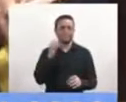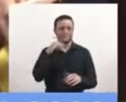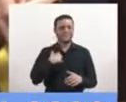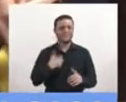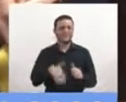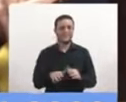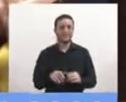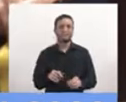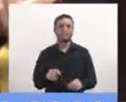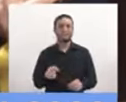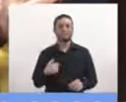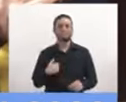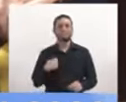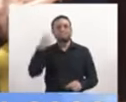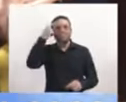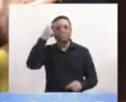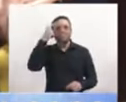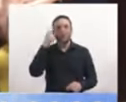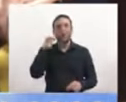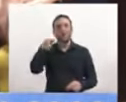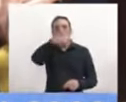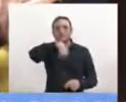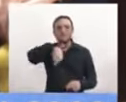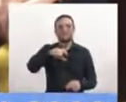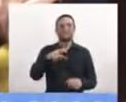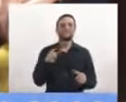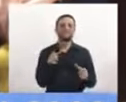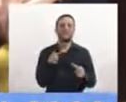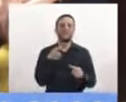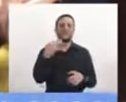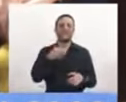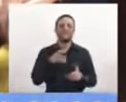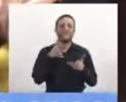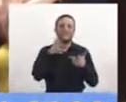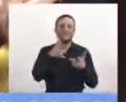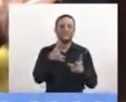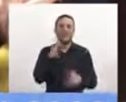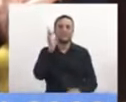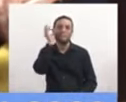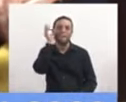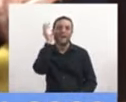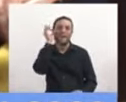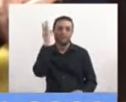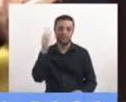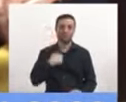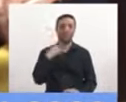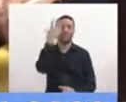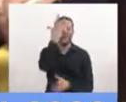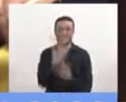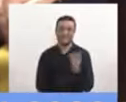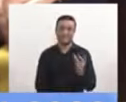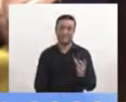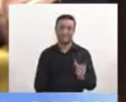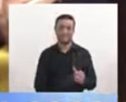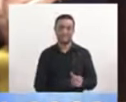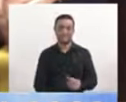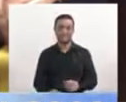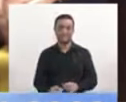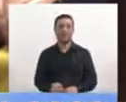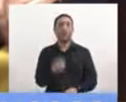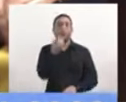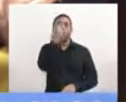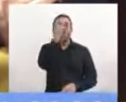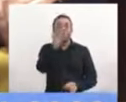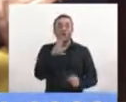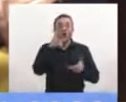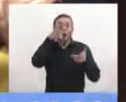equivoqué. Perdón. Y para ser honesto, la verdad es que hubo un miembro del gabinete que lo dijo, que fue el ministro Rossi.